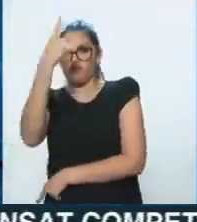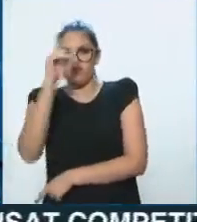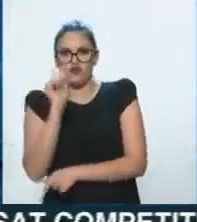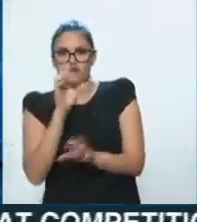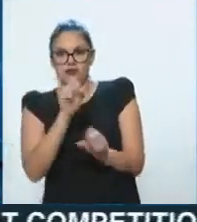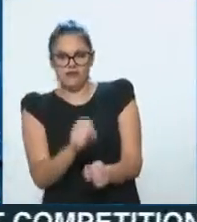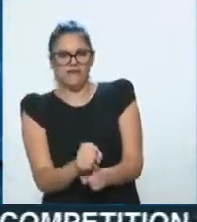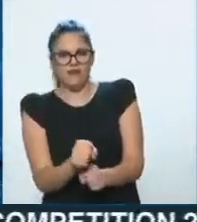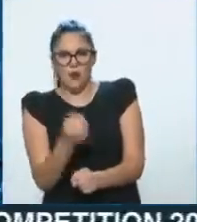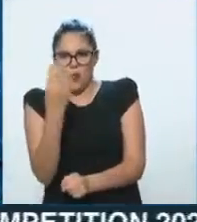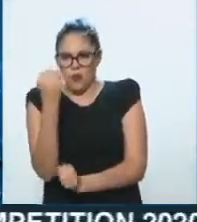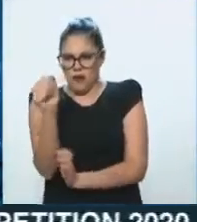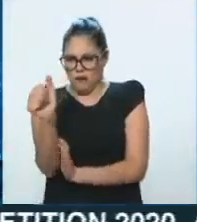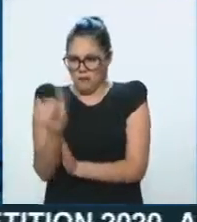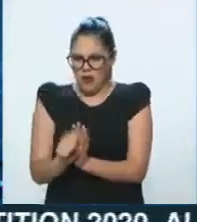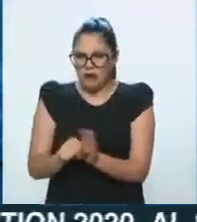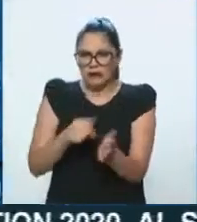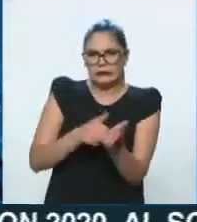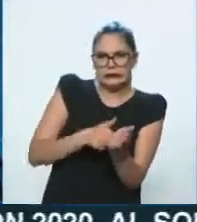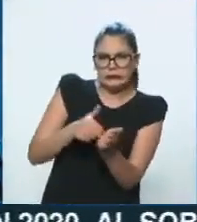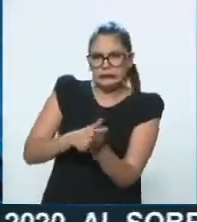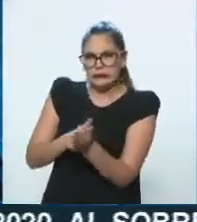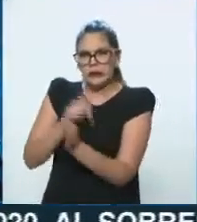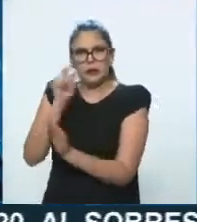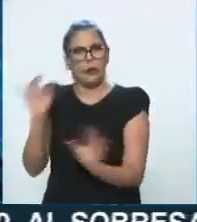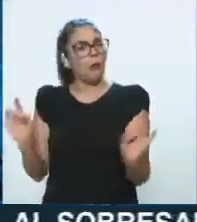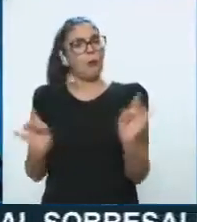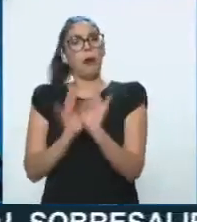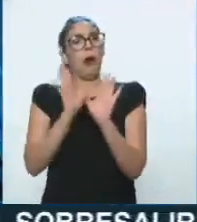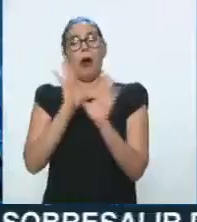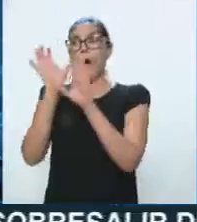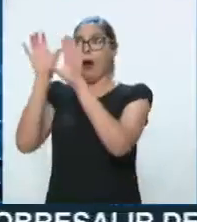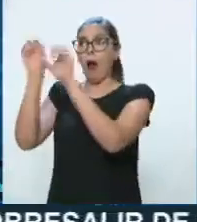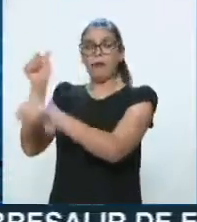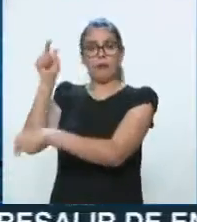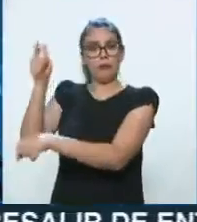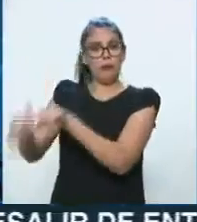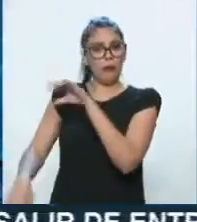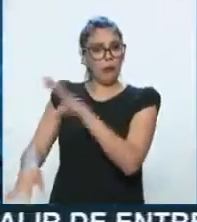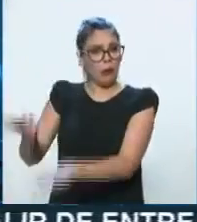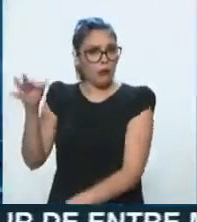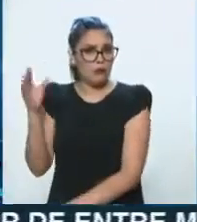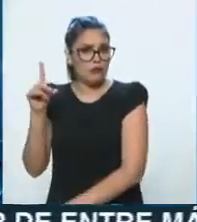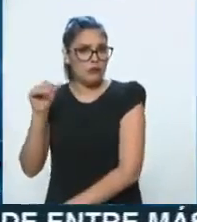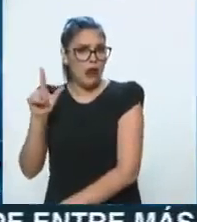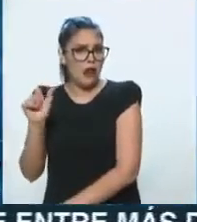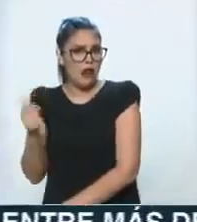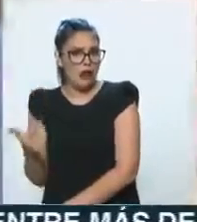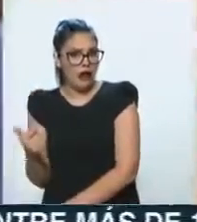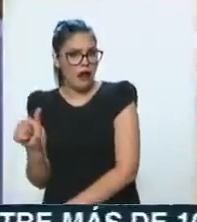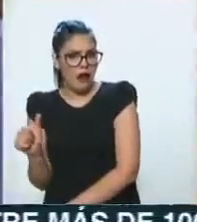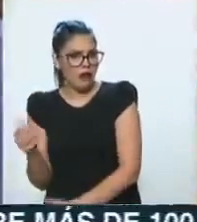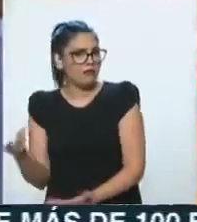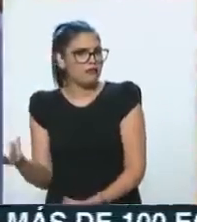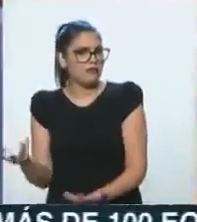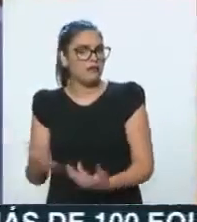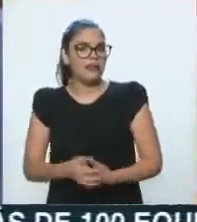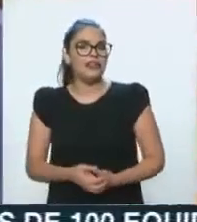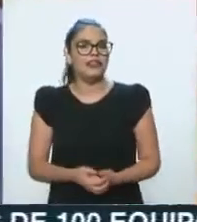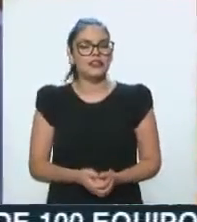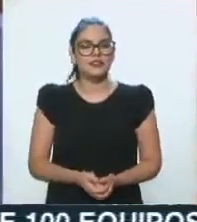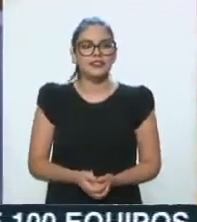escondido bajo las piedras y de repente pues éste lo agarraron ahí en málaga y málaga